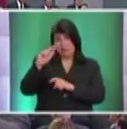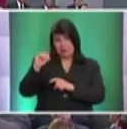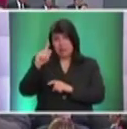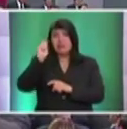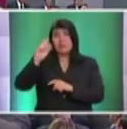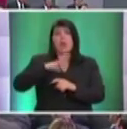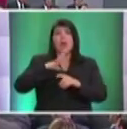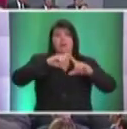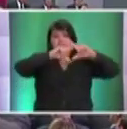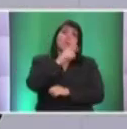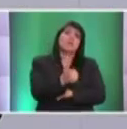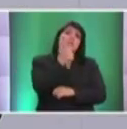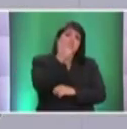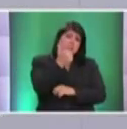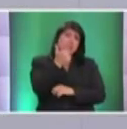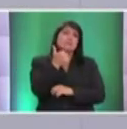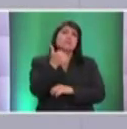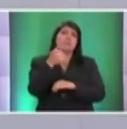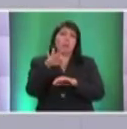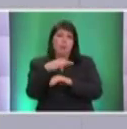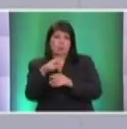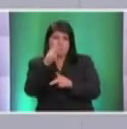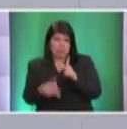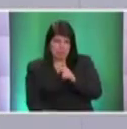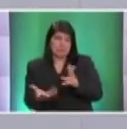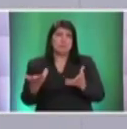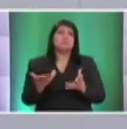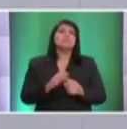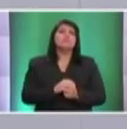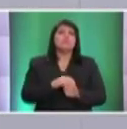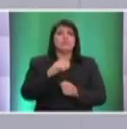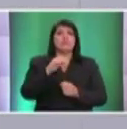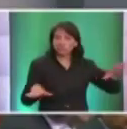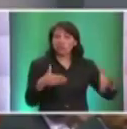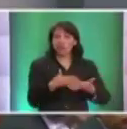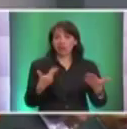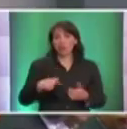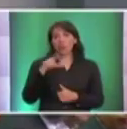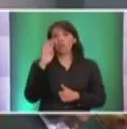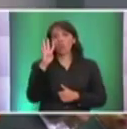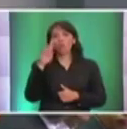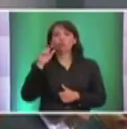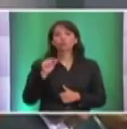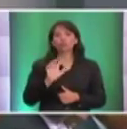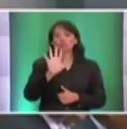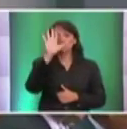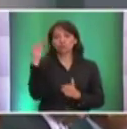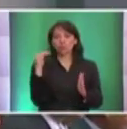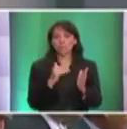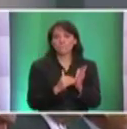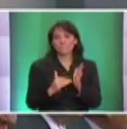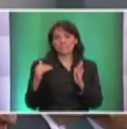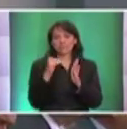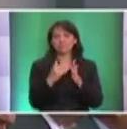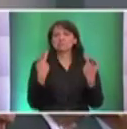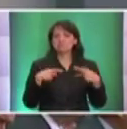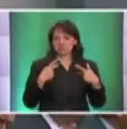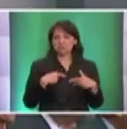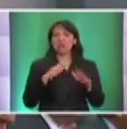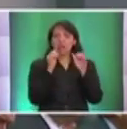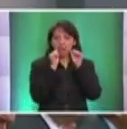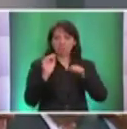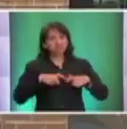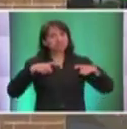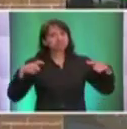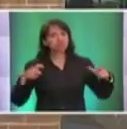no habrá marcha atrás en la reforma educativa. Asimismo, Peña Nieto advirtió que la intolerancia, la demagogia y